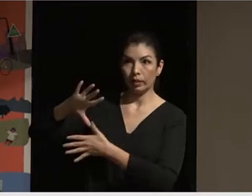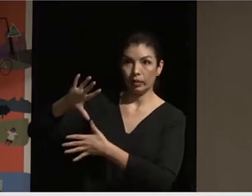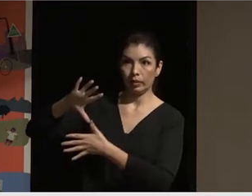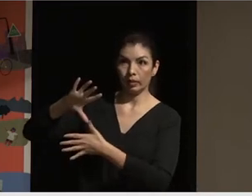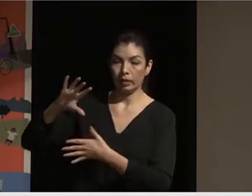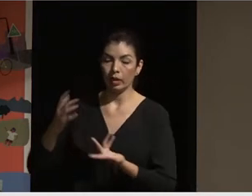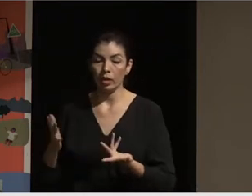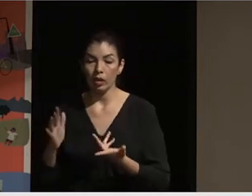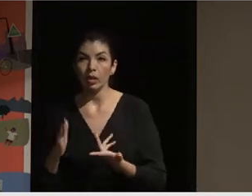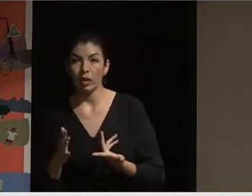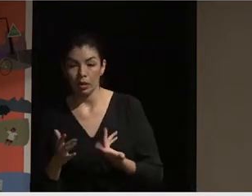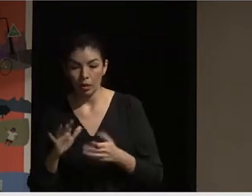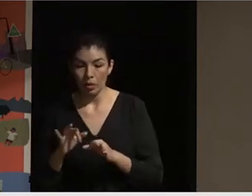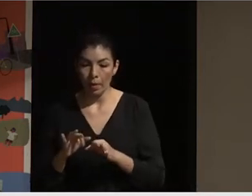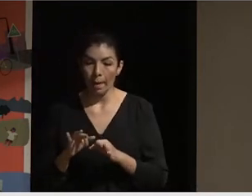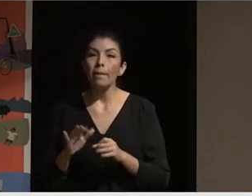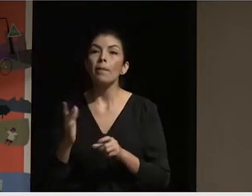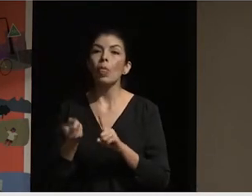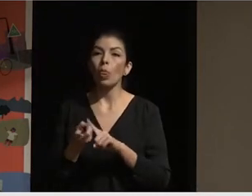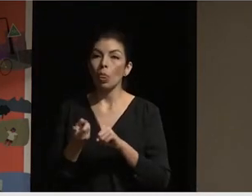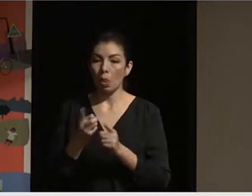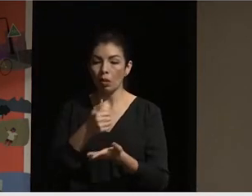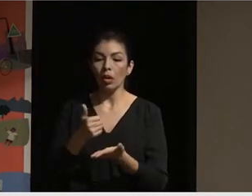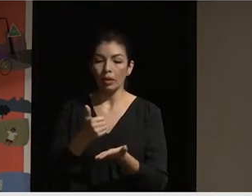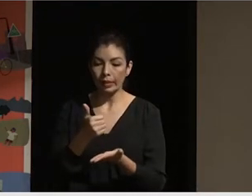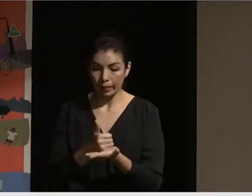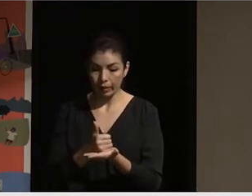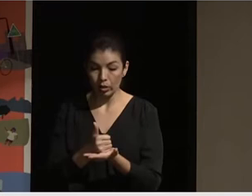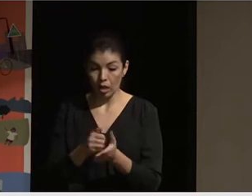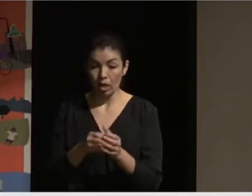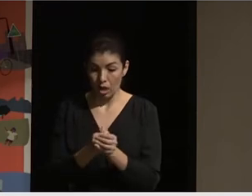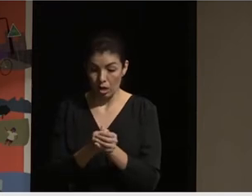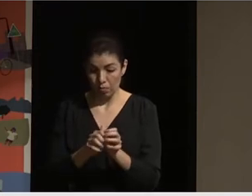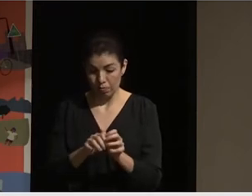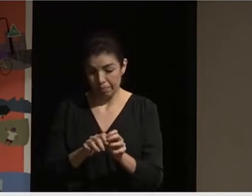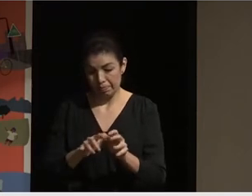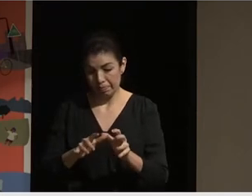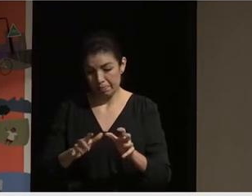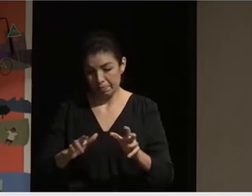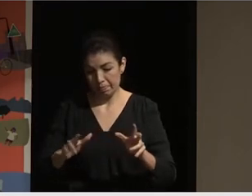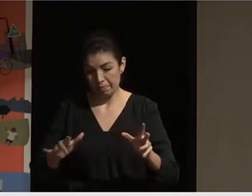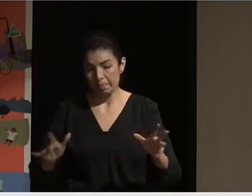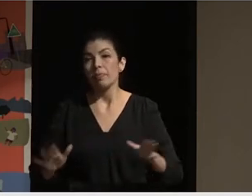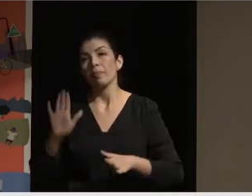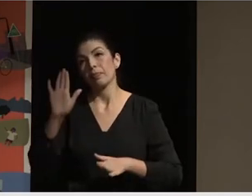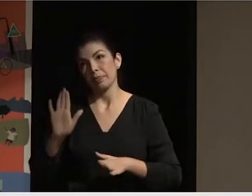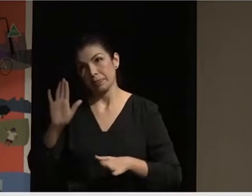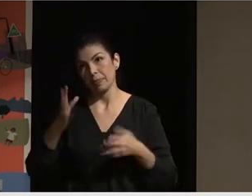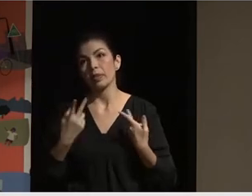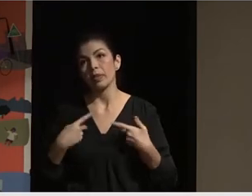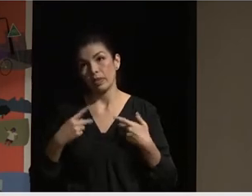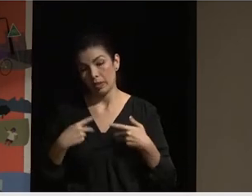sector inmobiliario ahora va ahí y se asienta en espacios donde las personas que viven en espacios